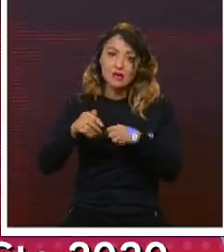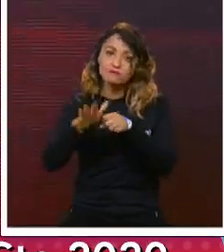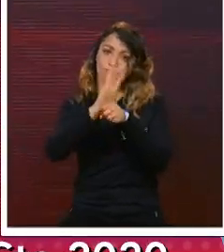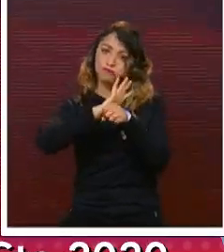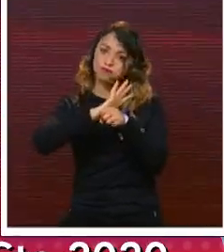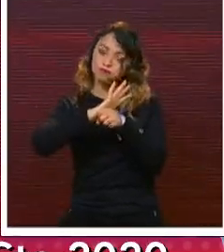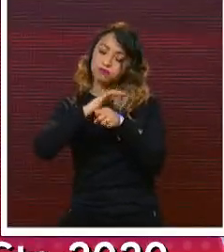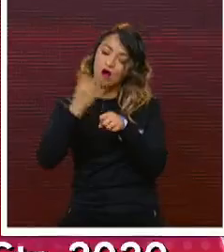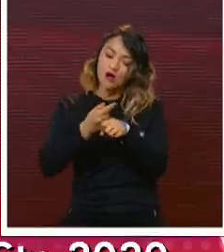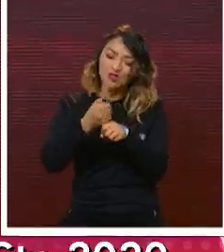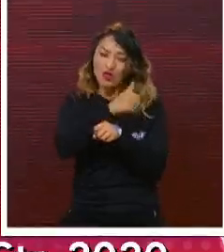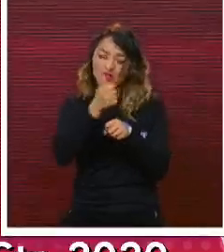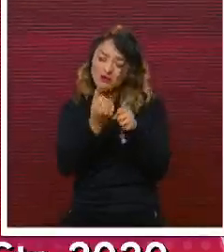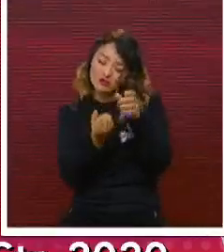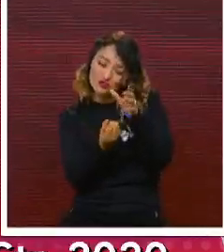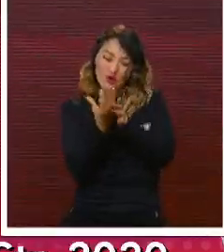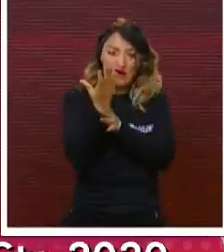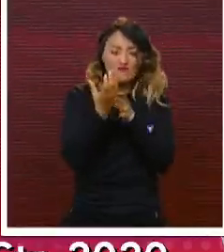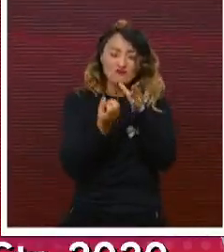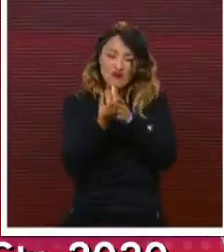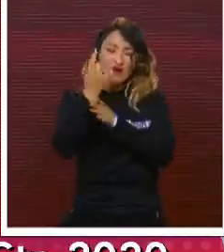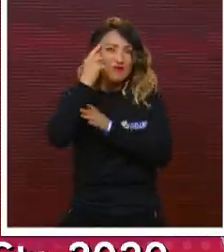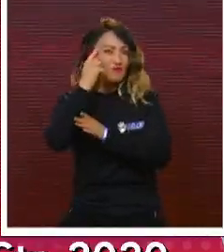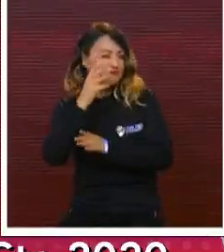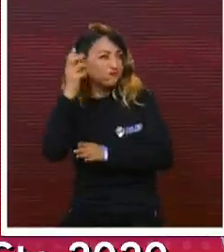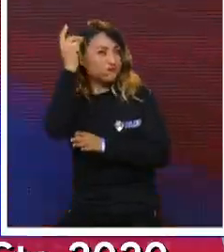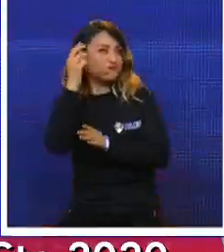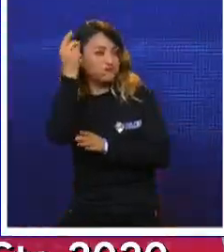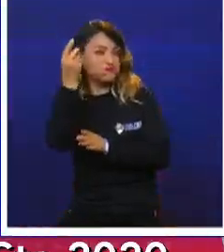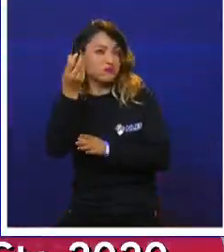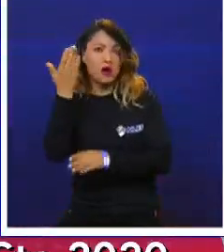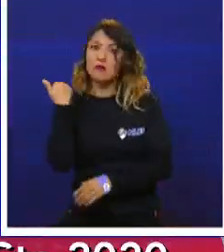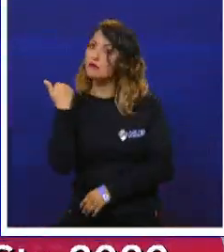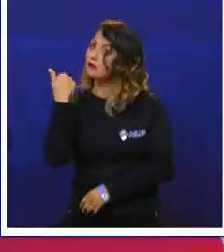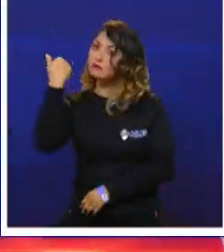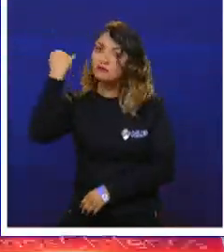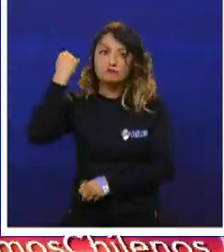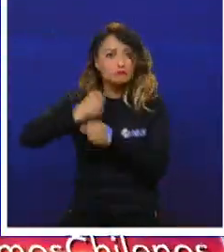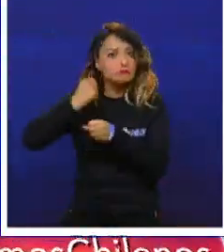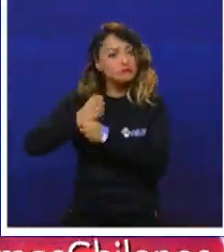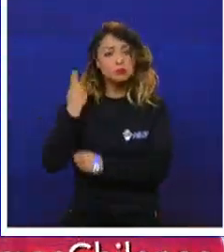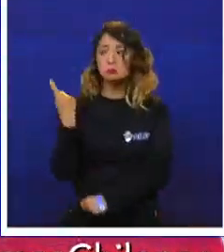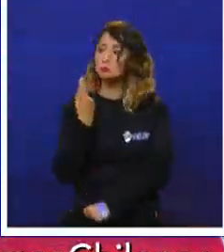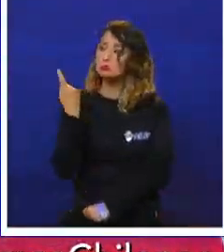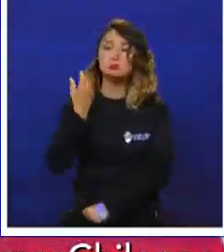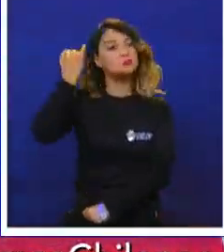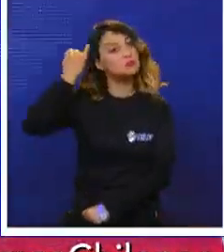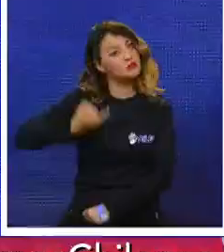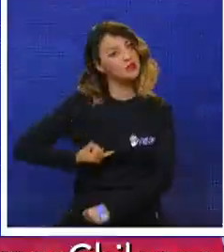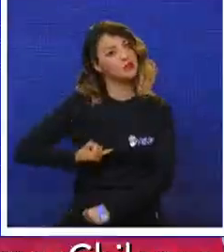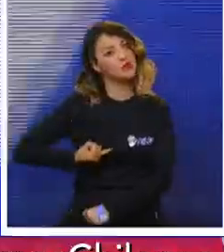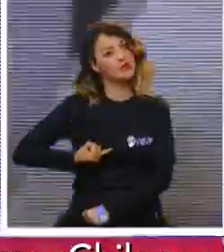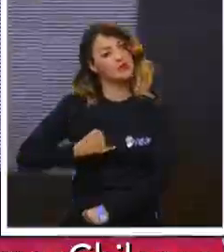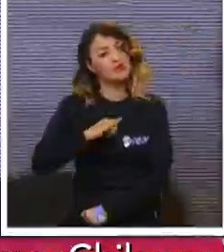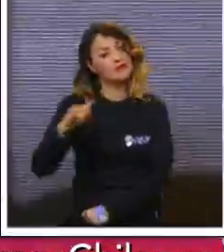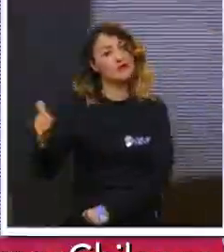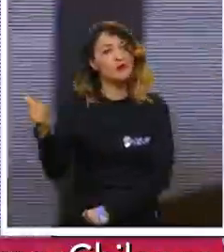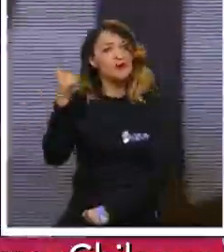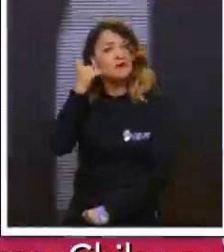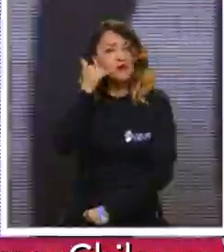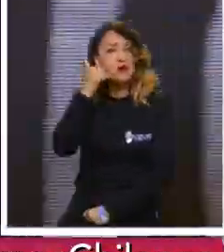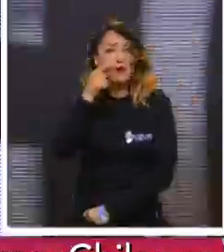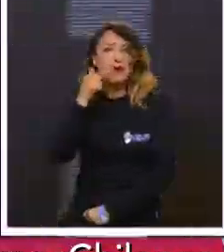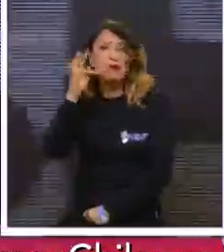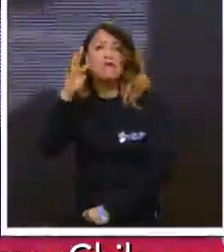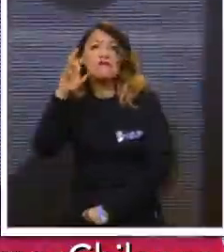estado la reinvención, esto de hacer cosas nuevas, yo siempre trabajé solo. Entonces, en un momento me llama el Pancho y me dice,